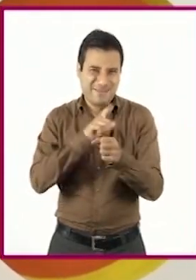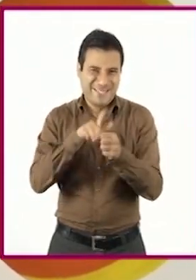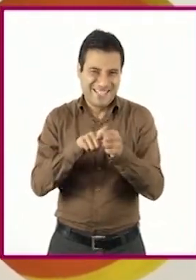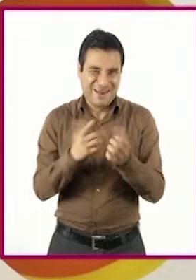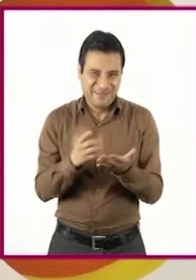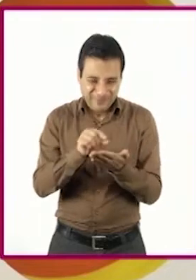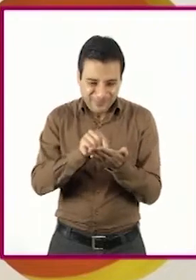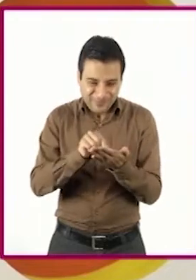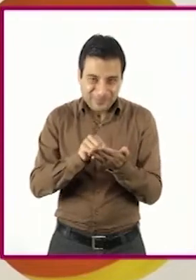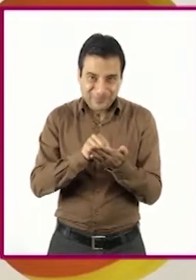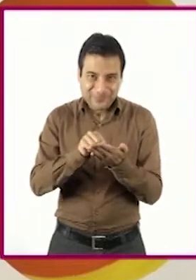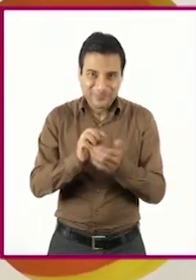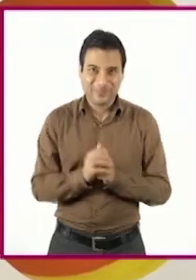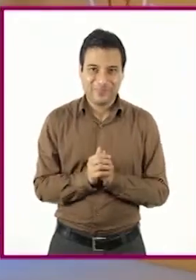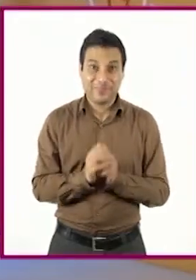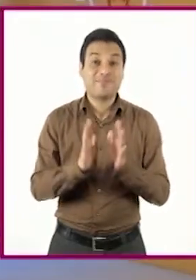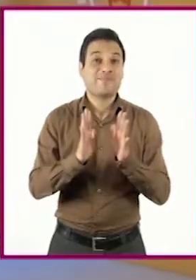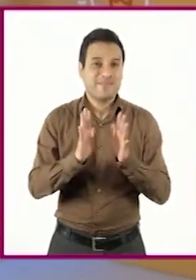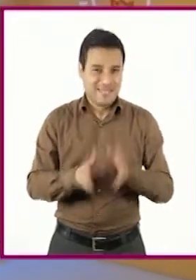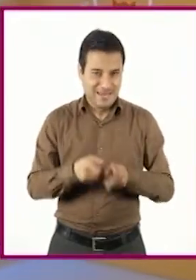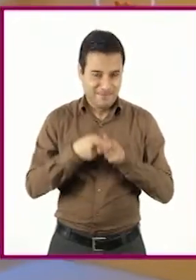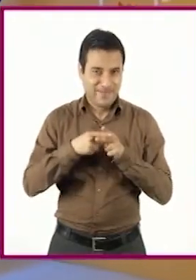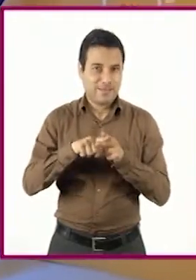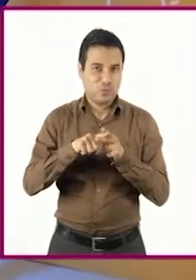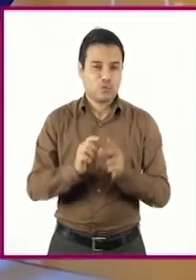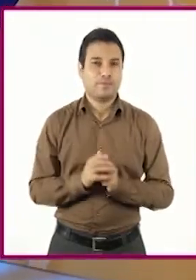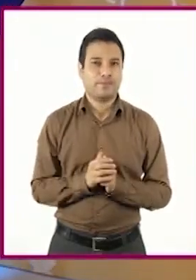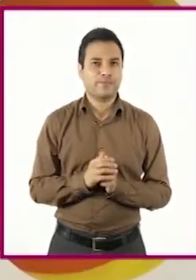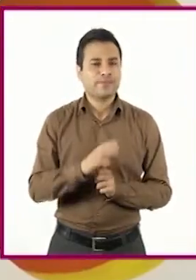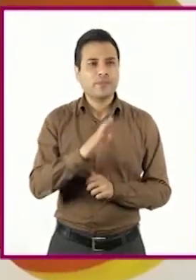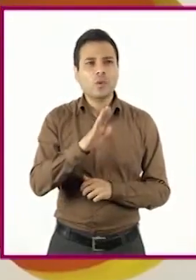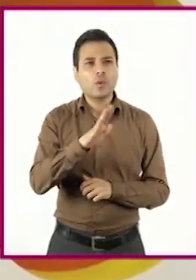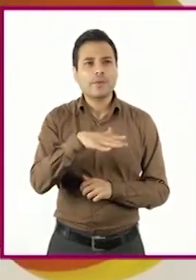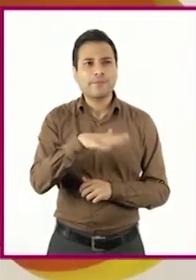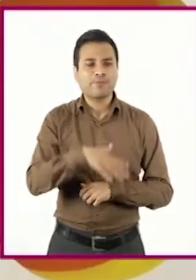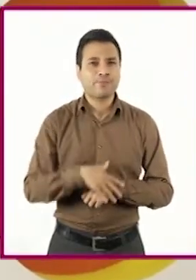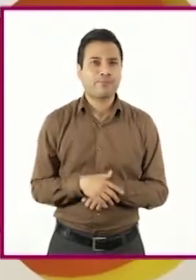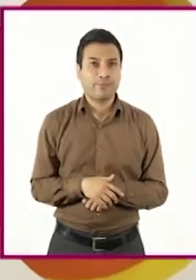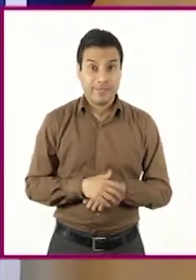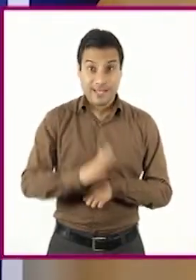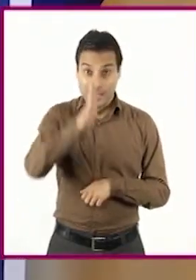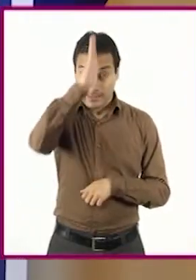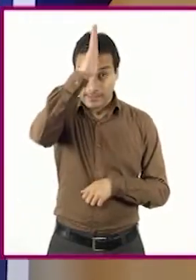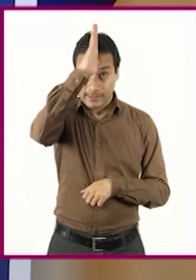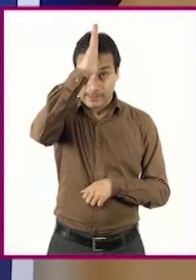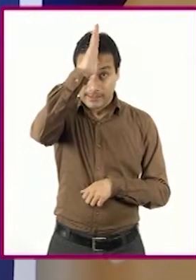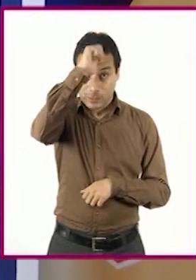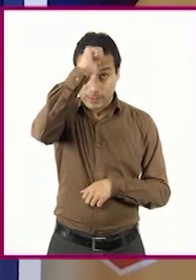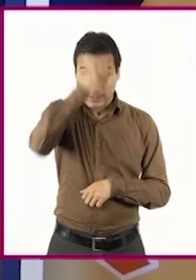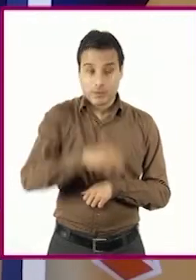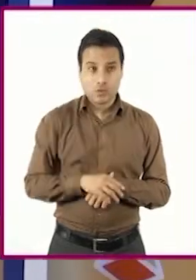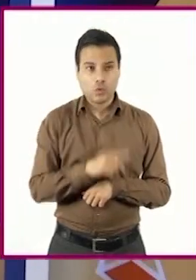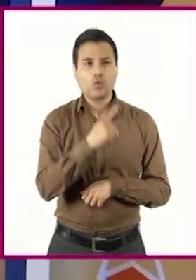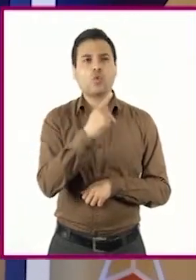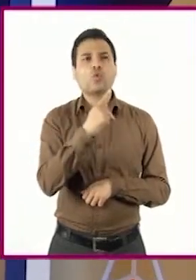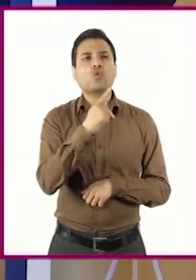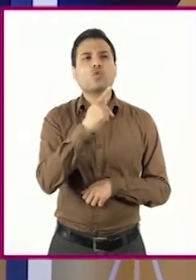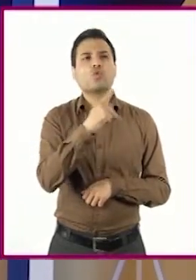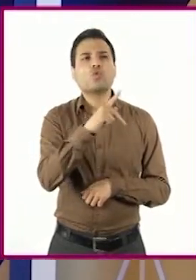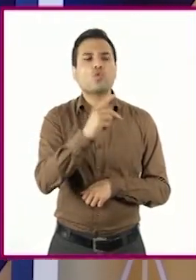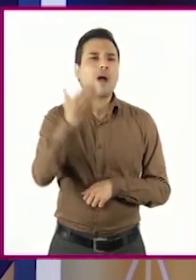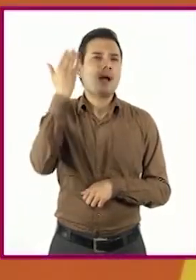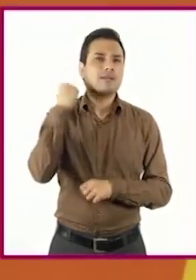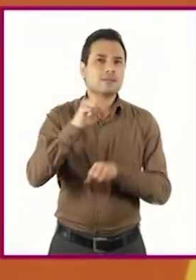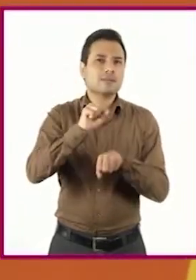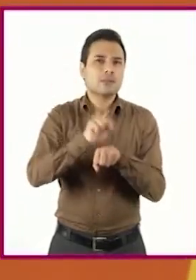¿Listas, alumnas y alumnos? ¡Comencemos! Daniel, ¿te acuerdas cuántos alumnos conformaban tu grupo cuando cursabas la